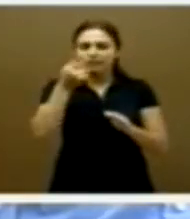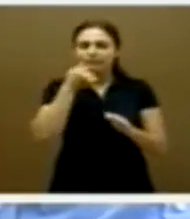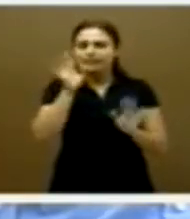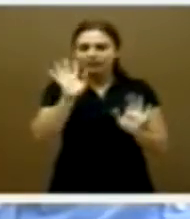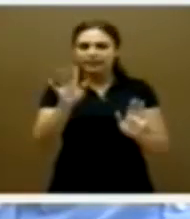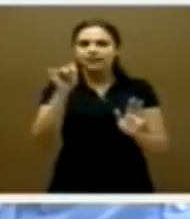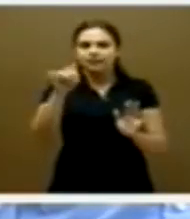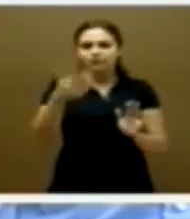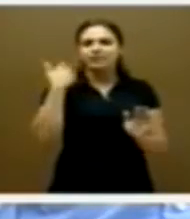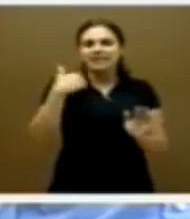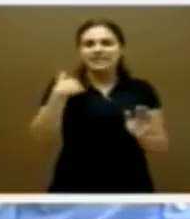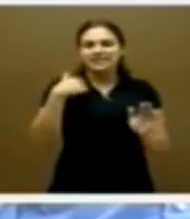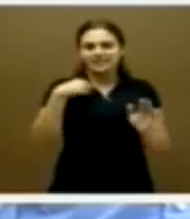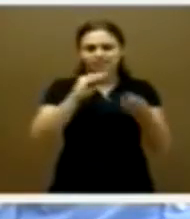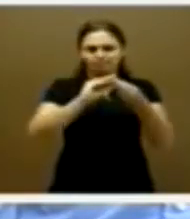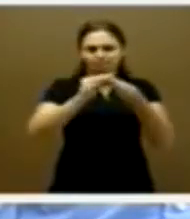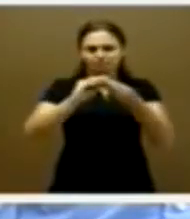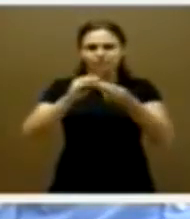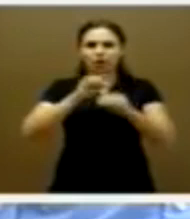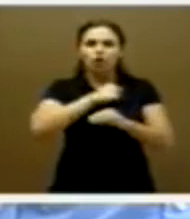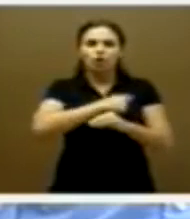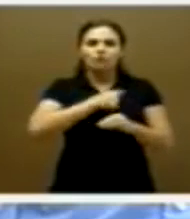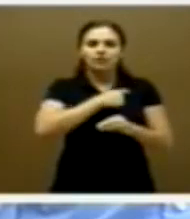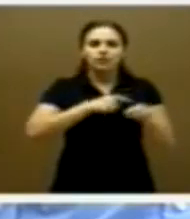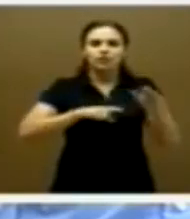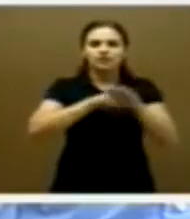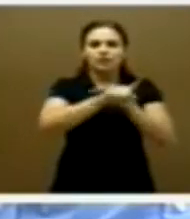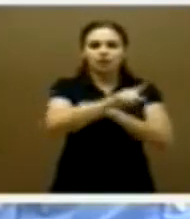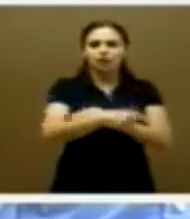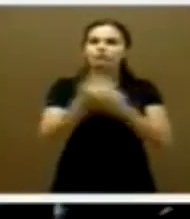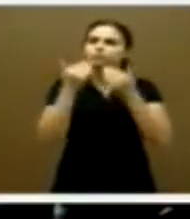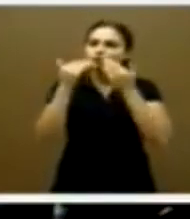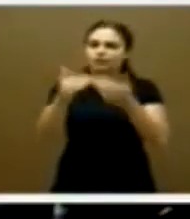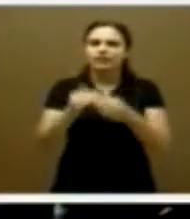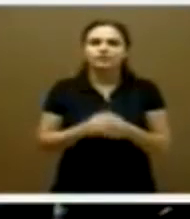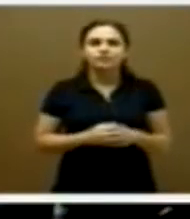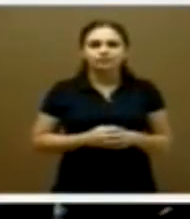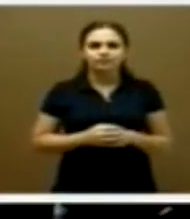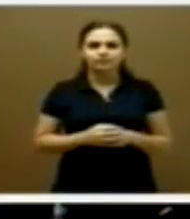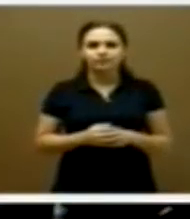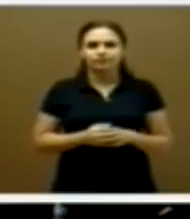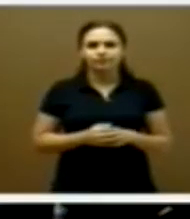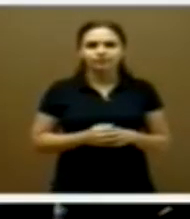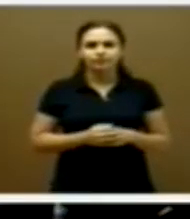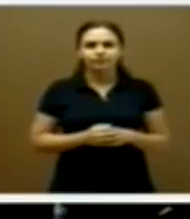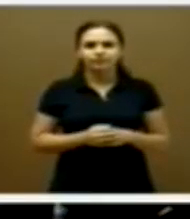debería estar ya constituida la Comisión de Seguimiento y Desarrollo? Muchas gracias.